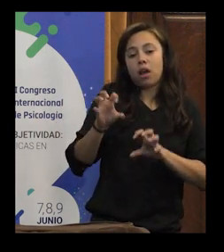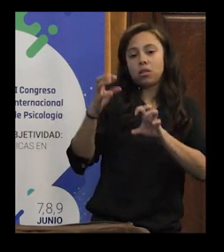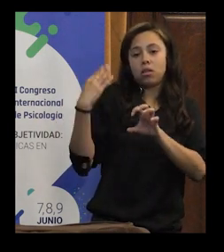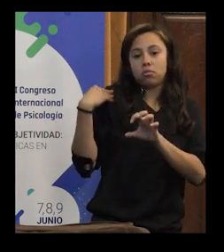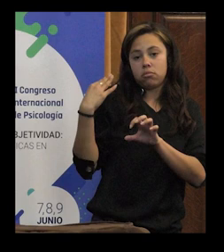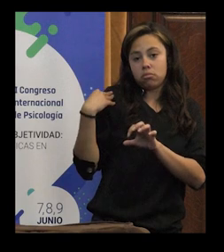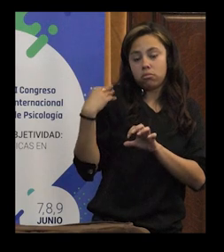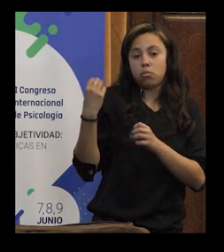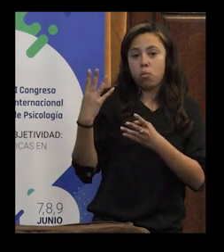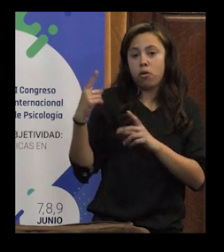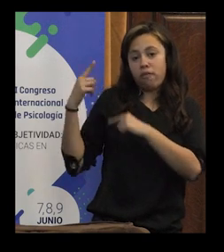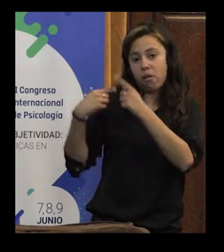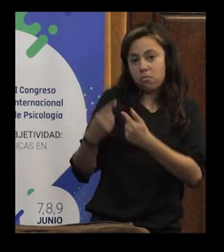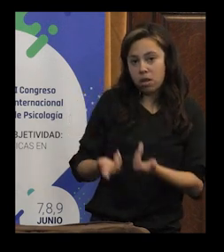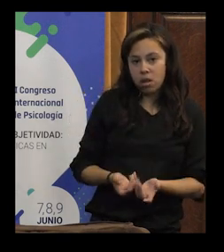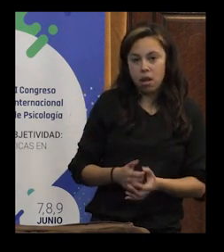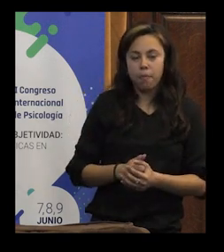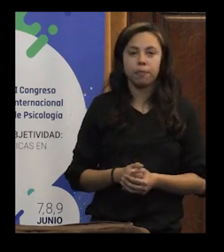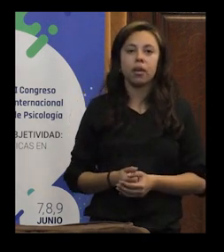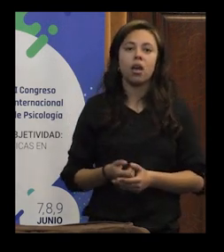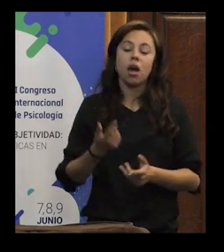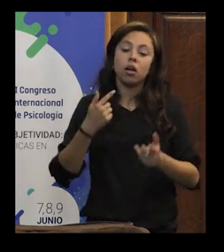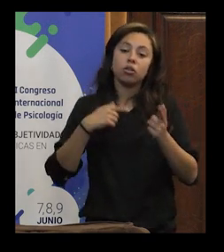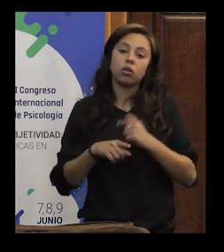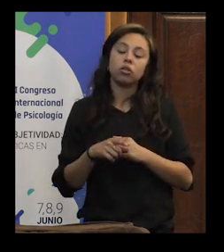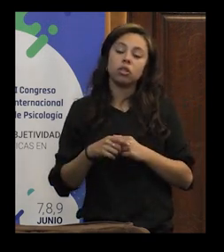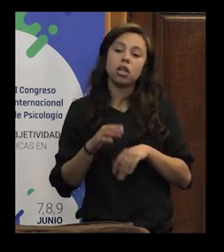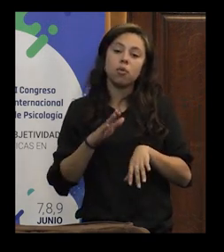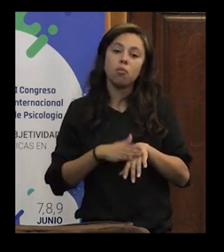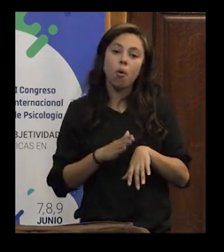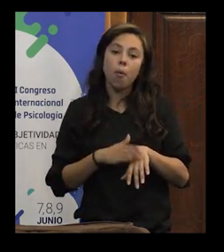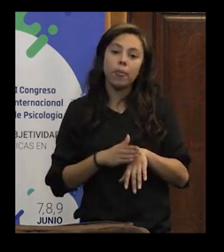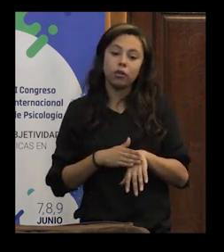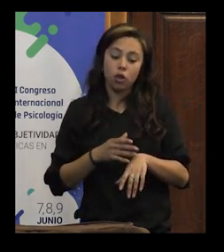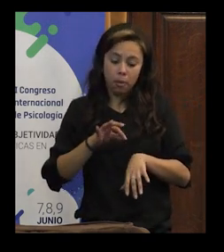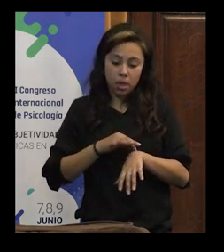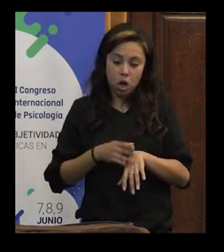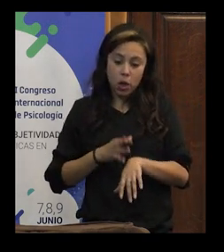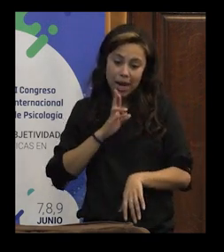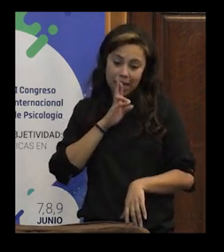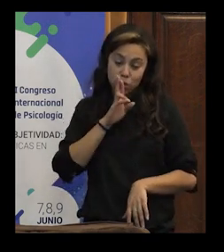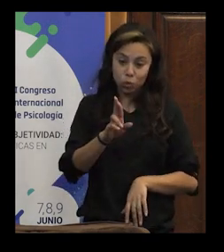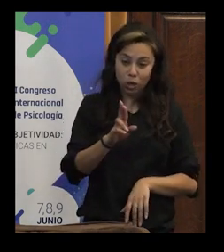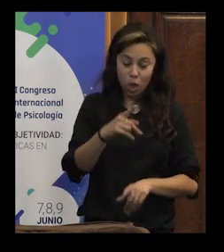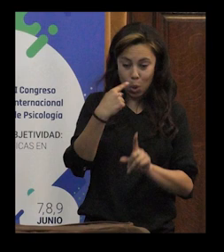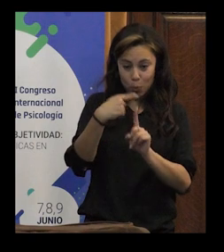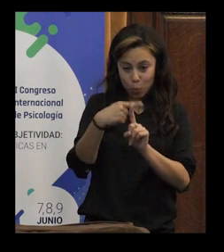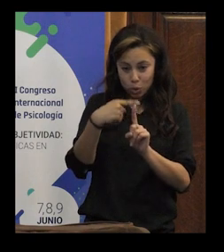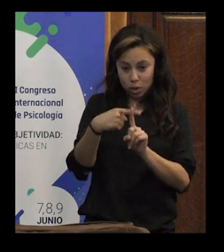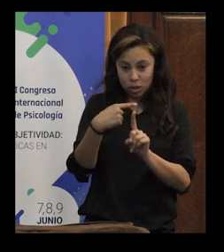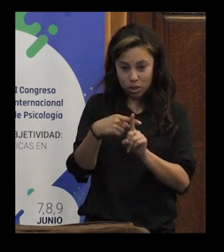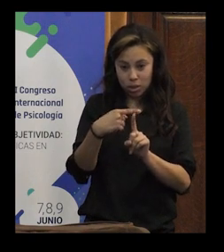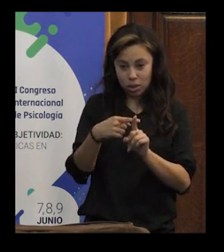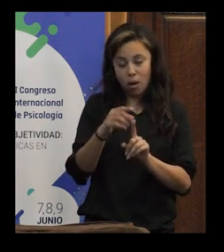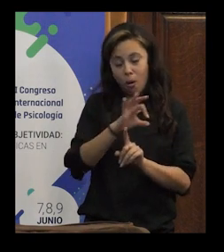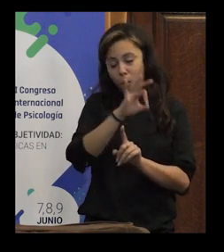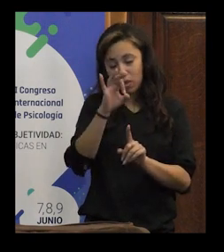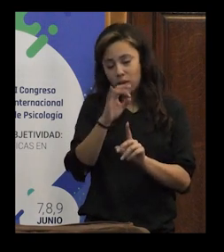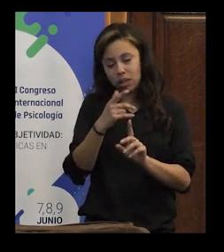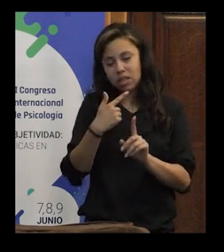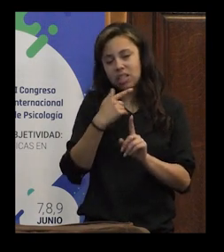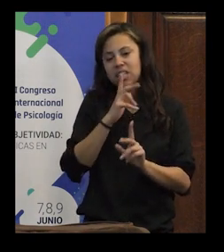vista del diagnóstico, un resultado positivo, es decir, una